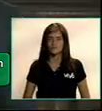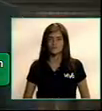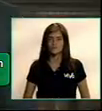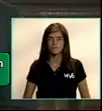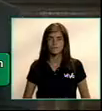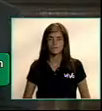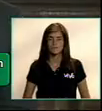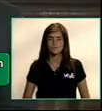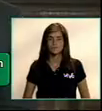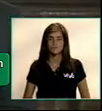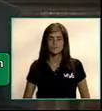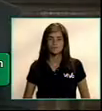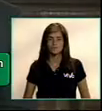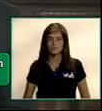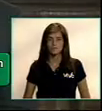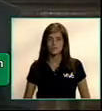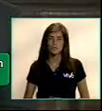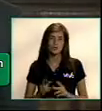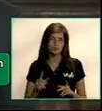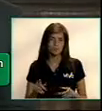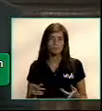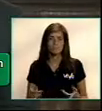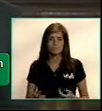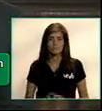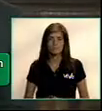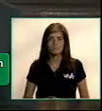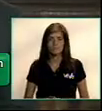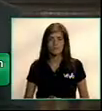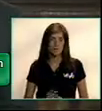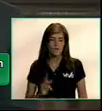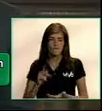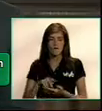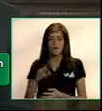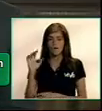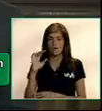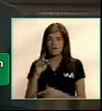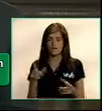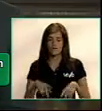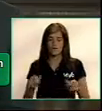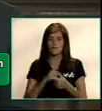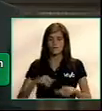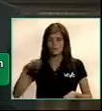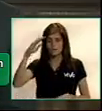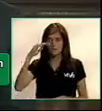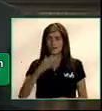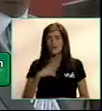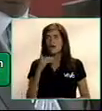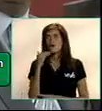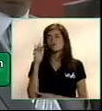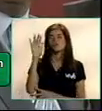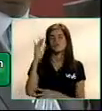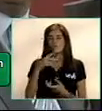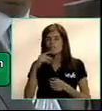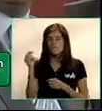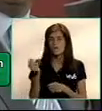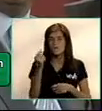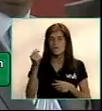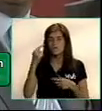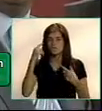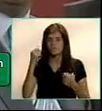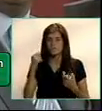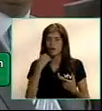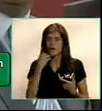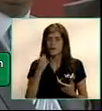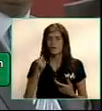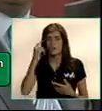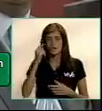Y bueno, llegó a Caracas, a la Academia Militar, queriendo ser beisbolista. Y cuando salió, el